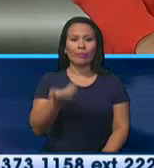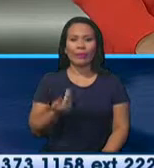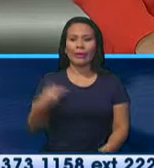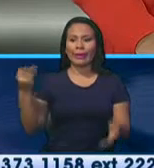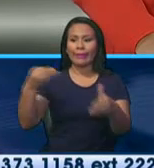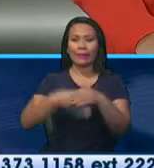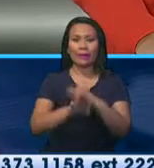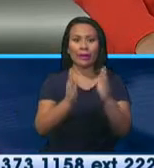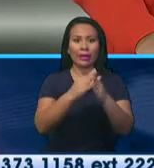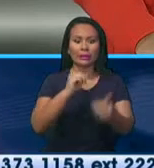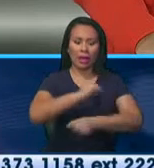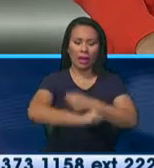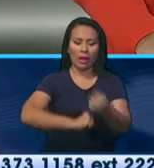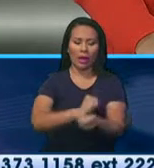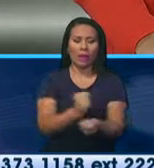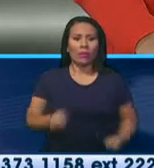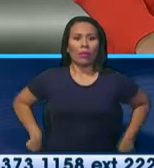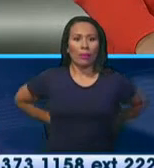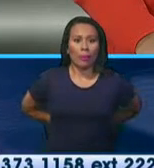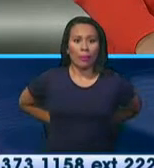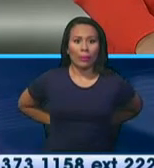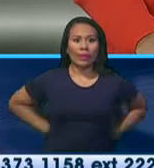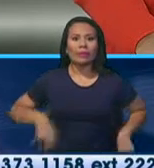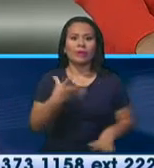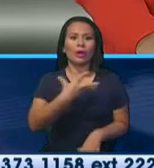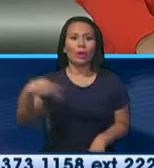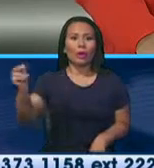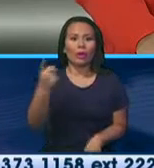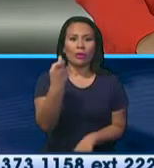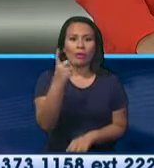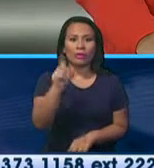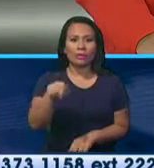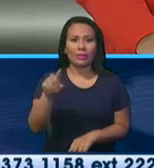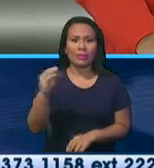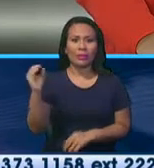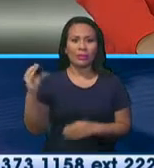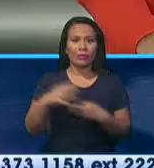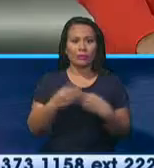retenido para robar su domicilio y llevarse 11.000 dólares. Así iniciamos.